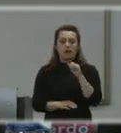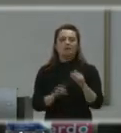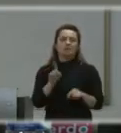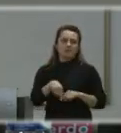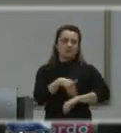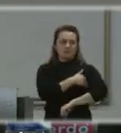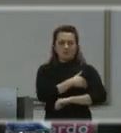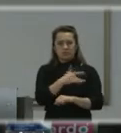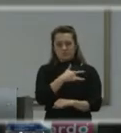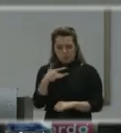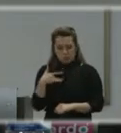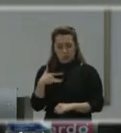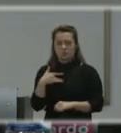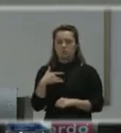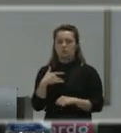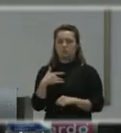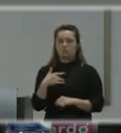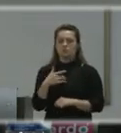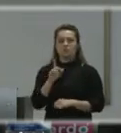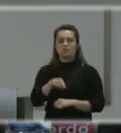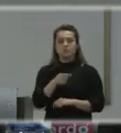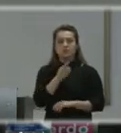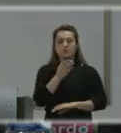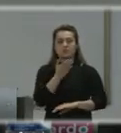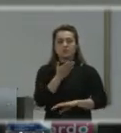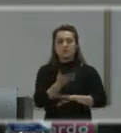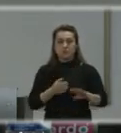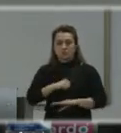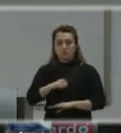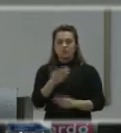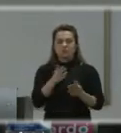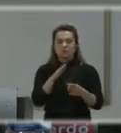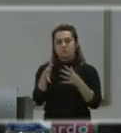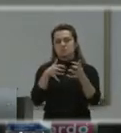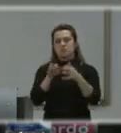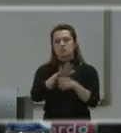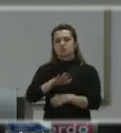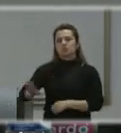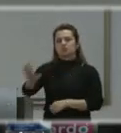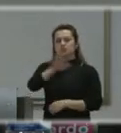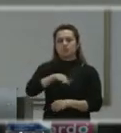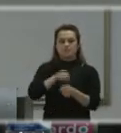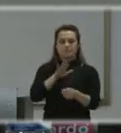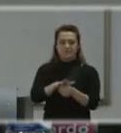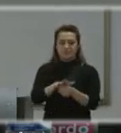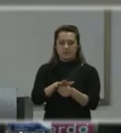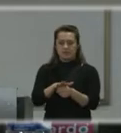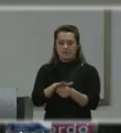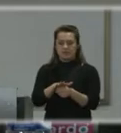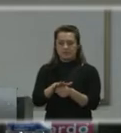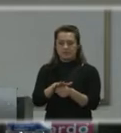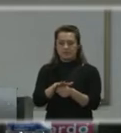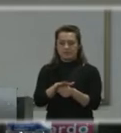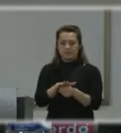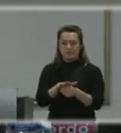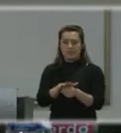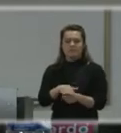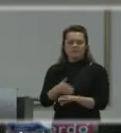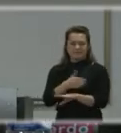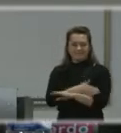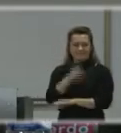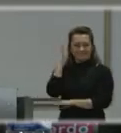Salud y también derechos de petición al sistema distrital. digamos que también, como ya lo mencionó